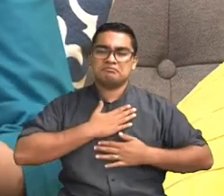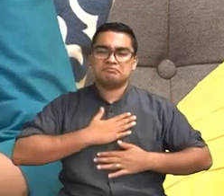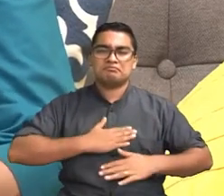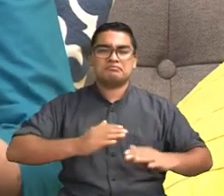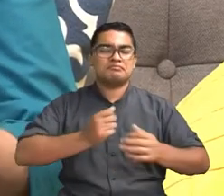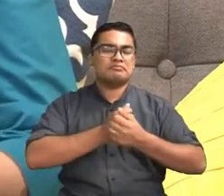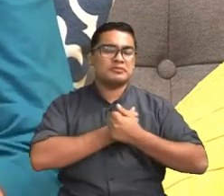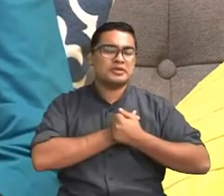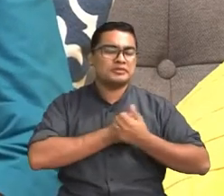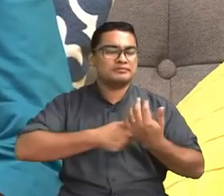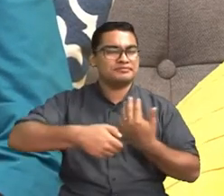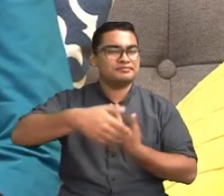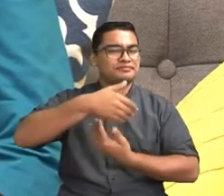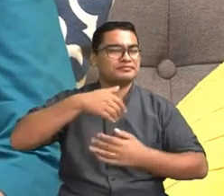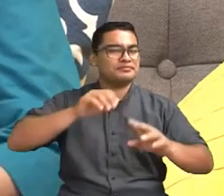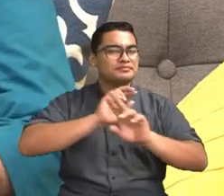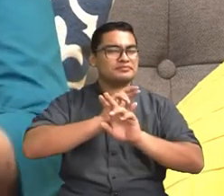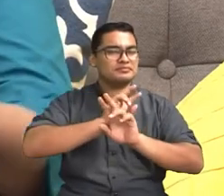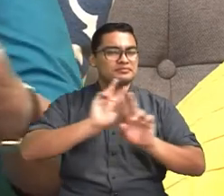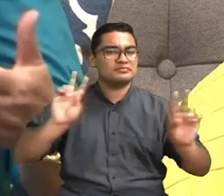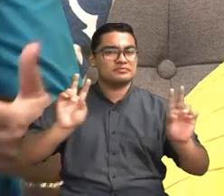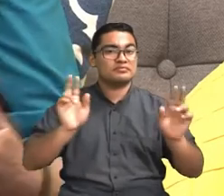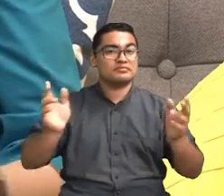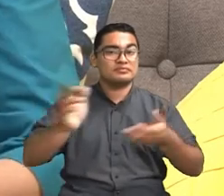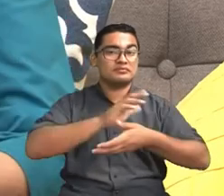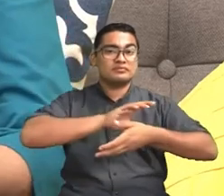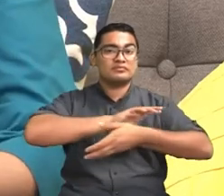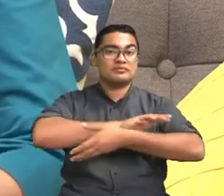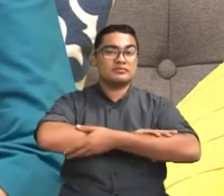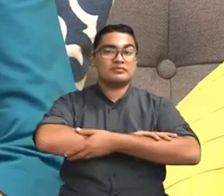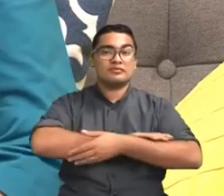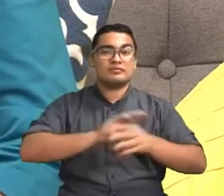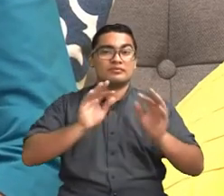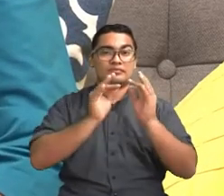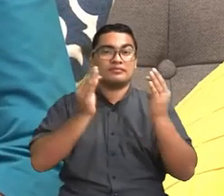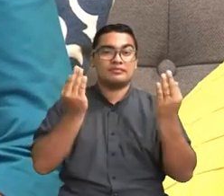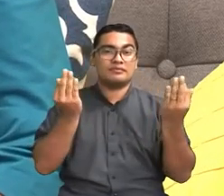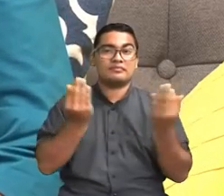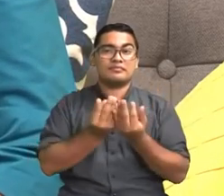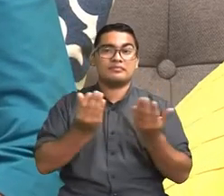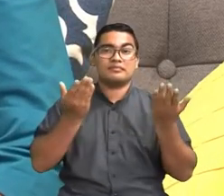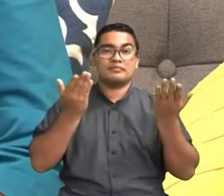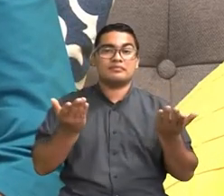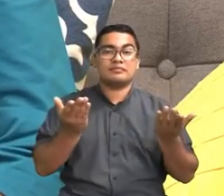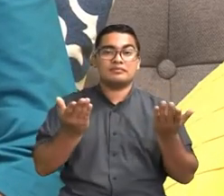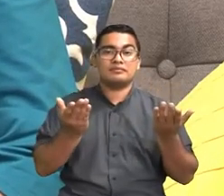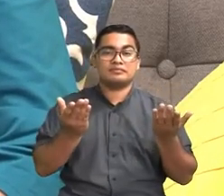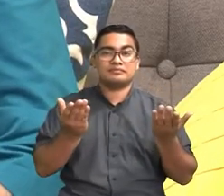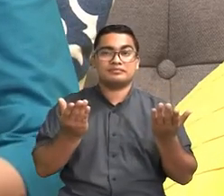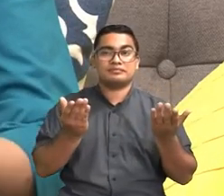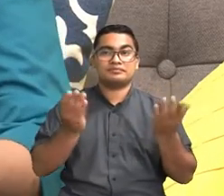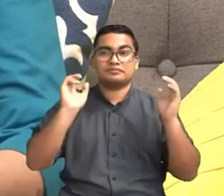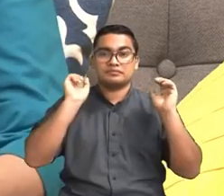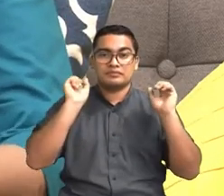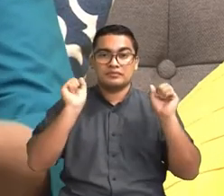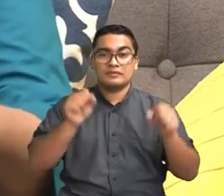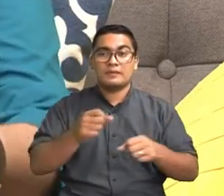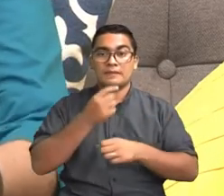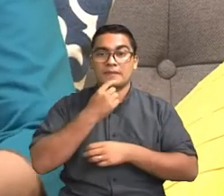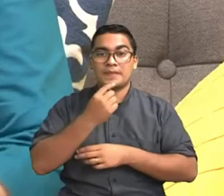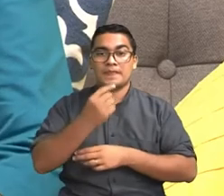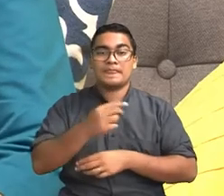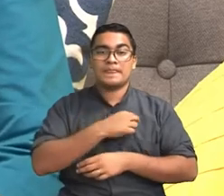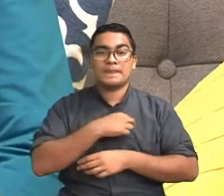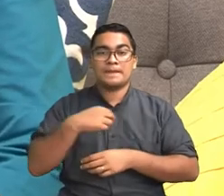de cariño, de armonía, de reconciliación entre las familias, para trasladar y para